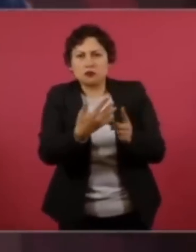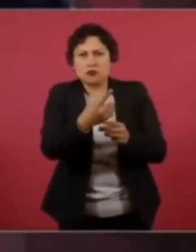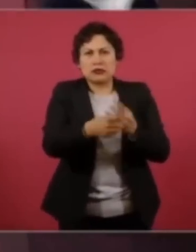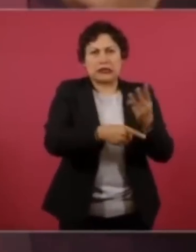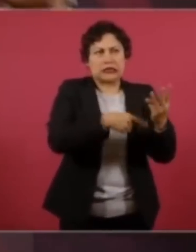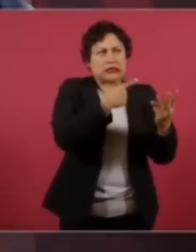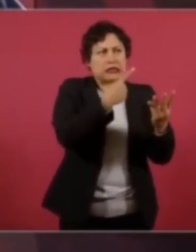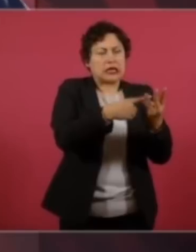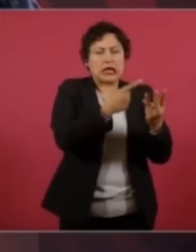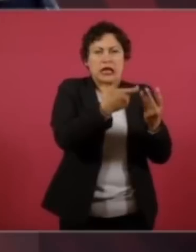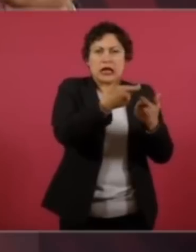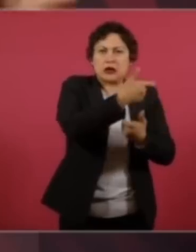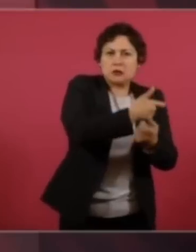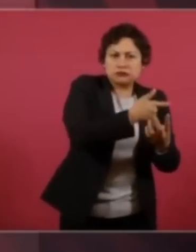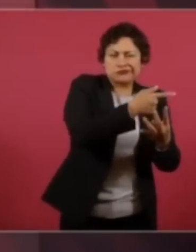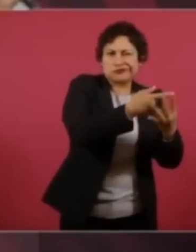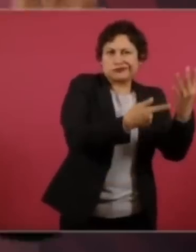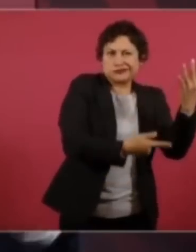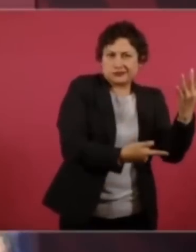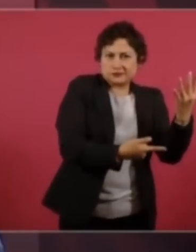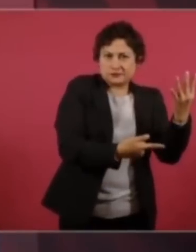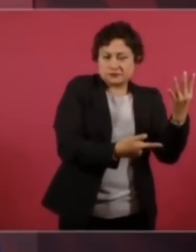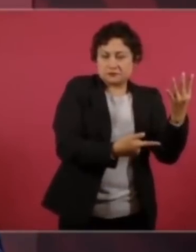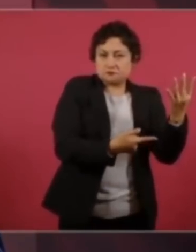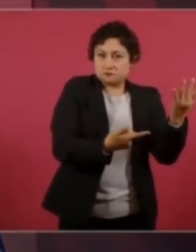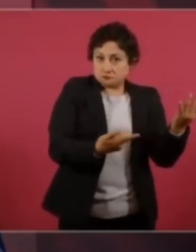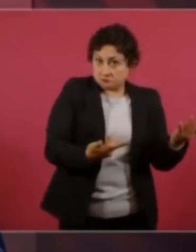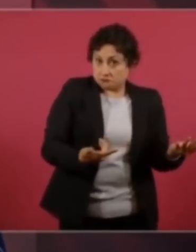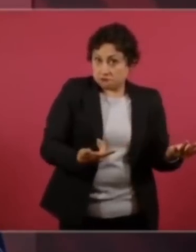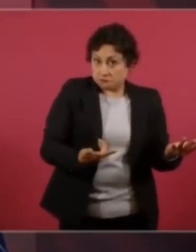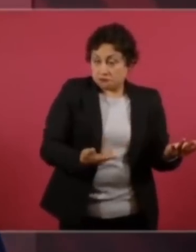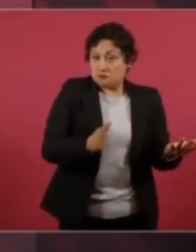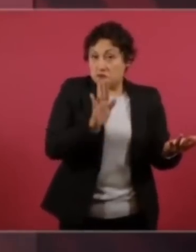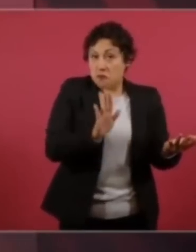¡Qué gran frase